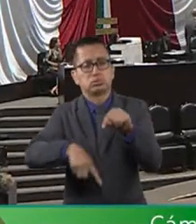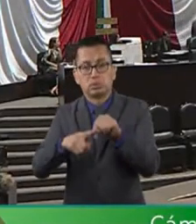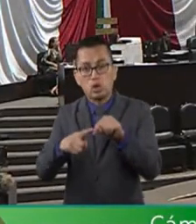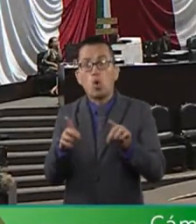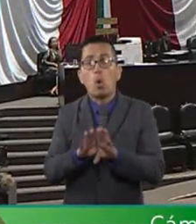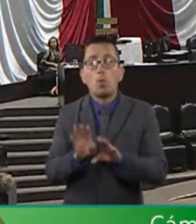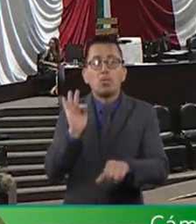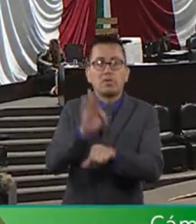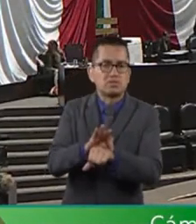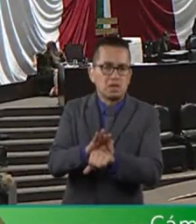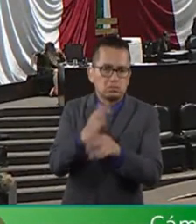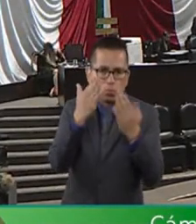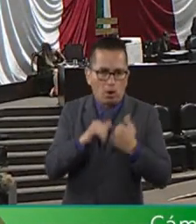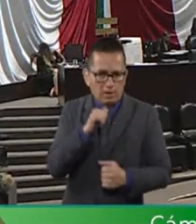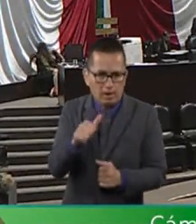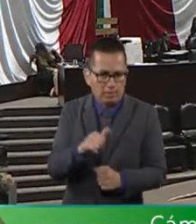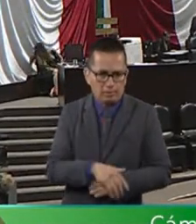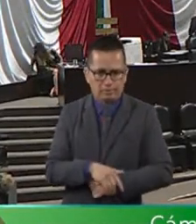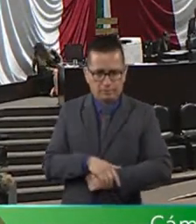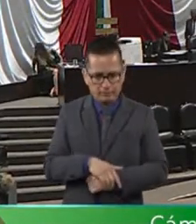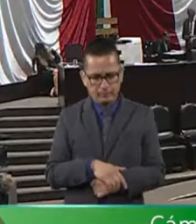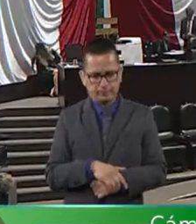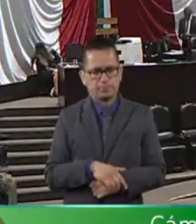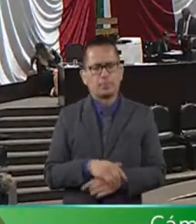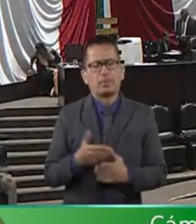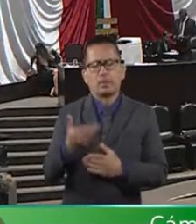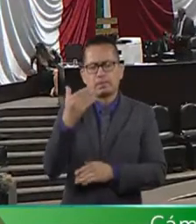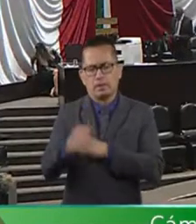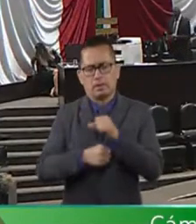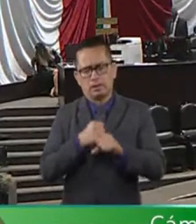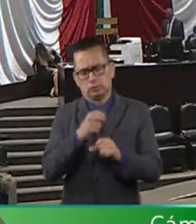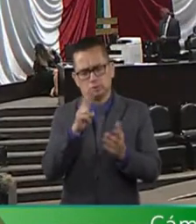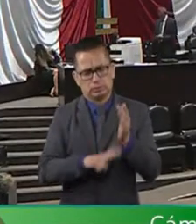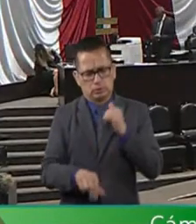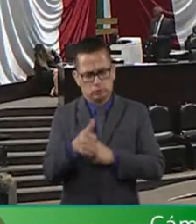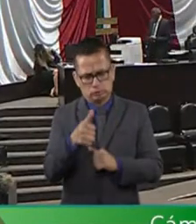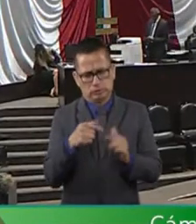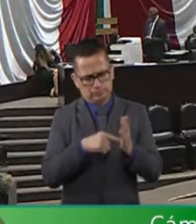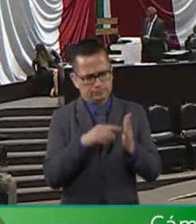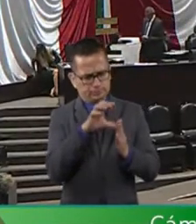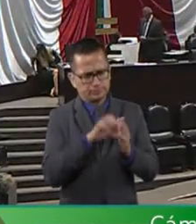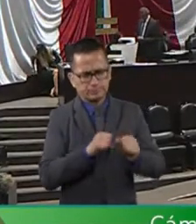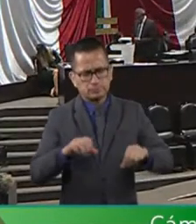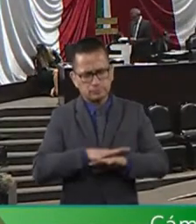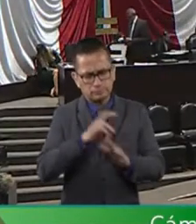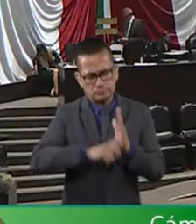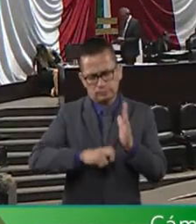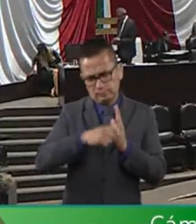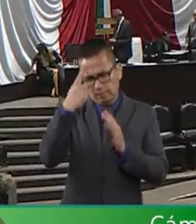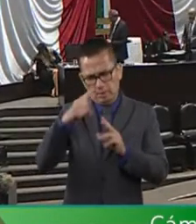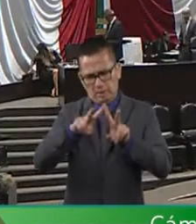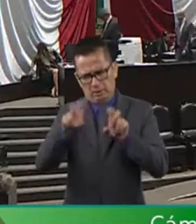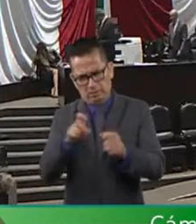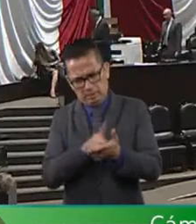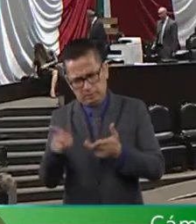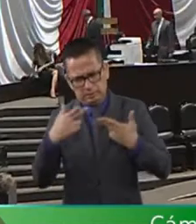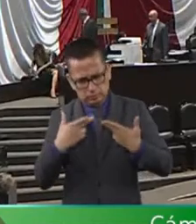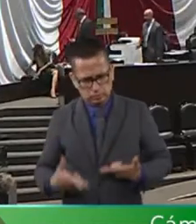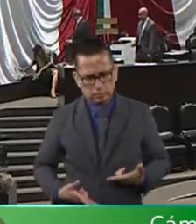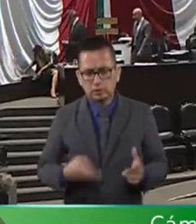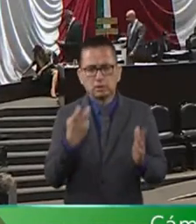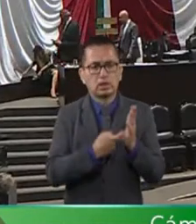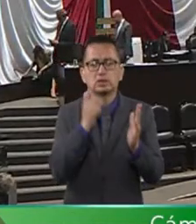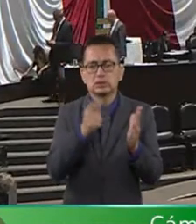mexicano. Las reformas del 2011 en materia de derechos humanos nos llevaron de una supremacía constitucional a